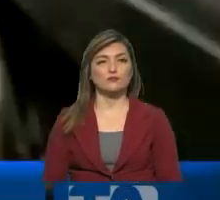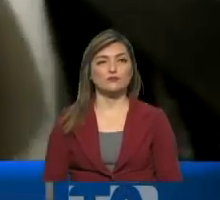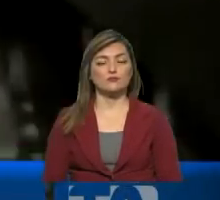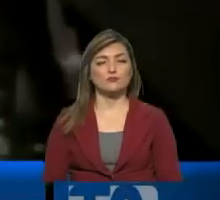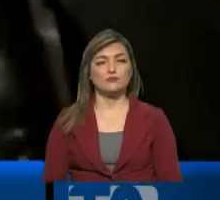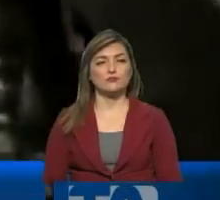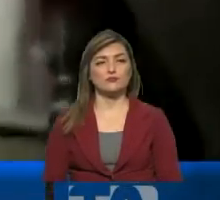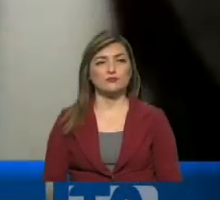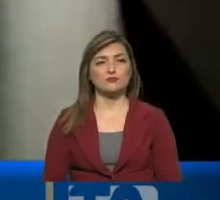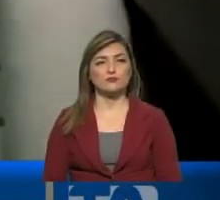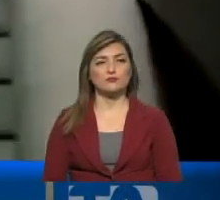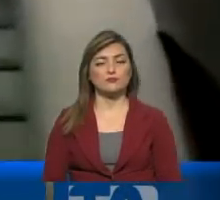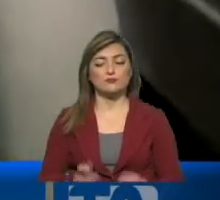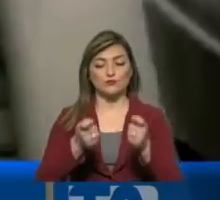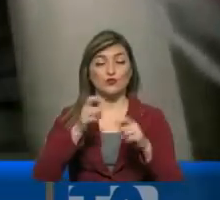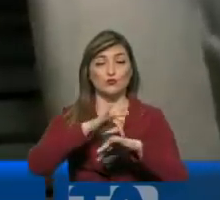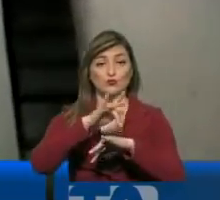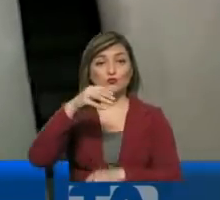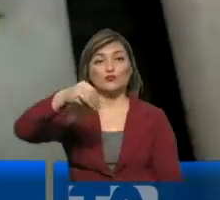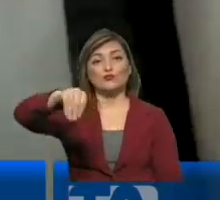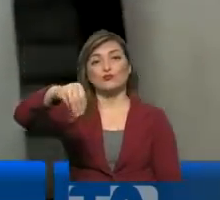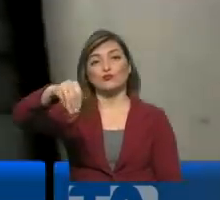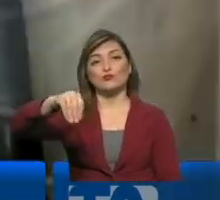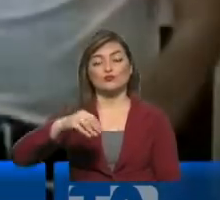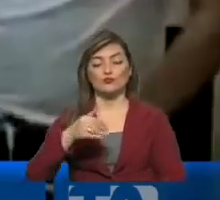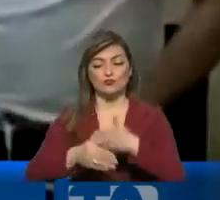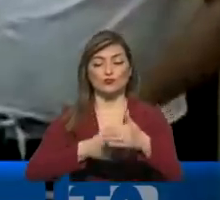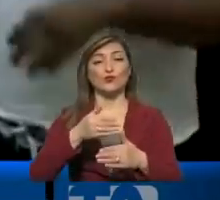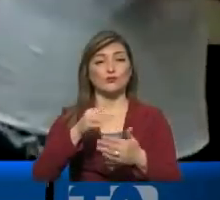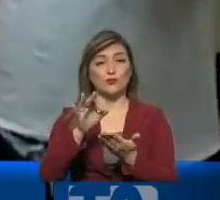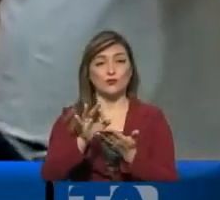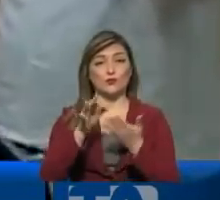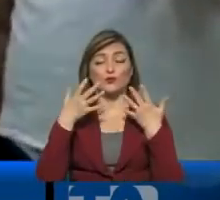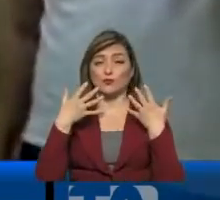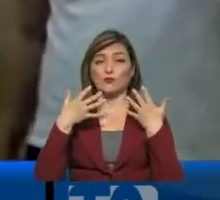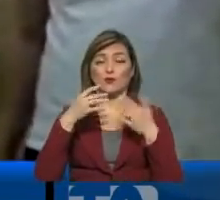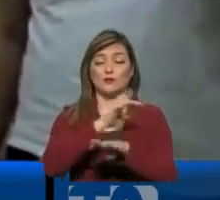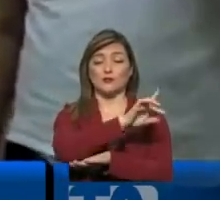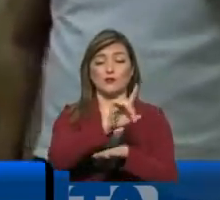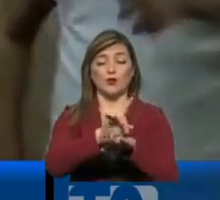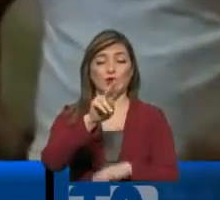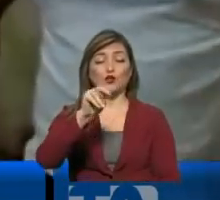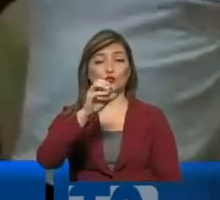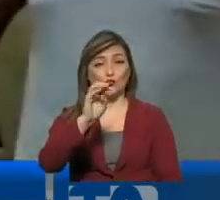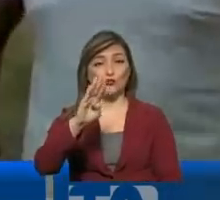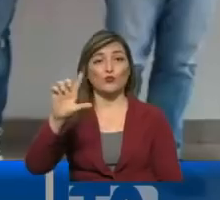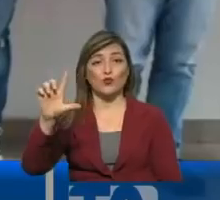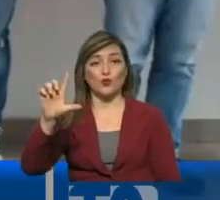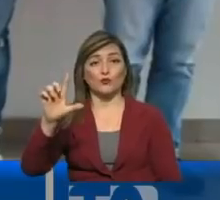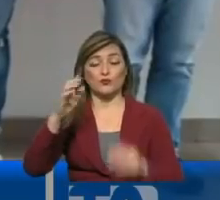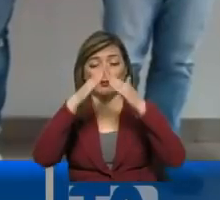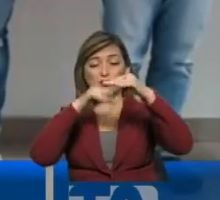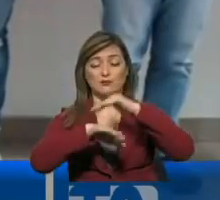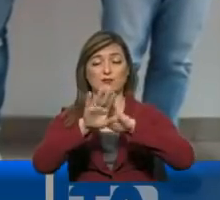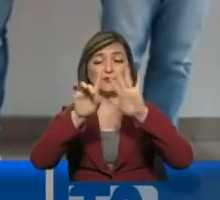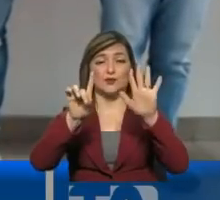El operativo se realizó la madrugada de este miércoles de forma simultánea en los cantones Guayaquil, Daule y Nobol. Tras varios allanamientos,